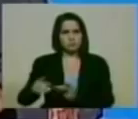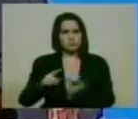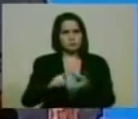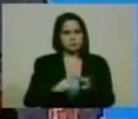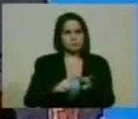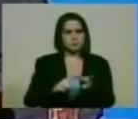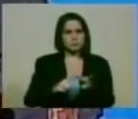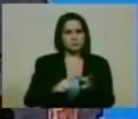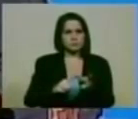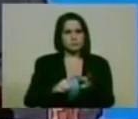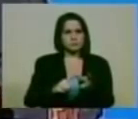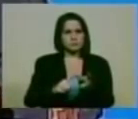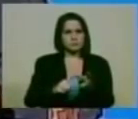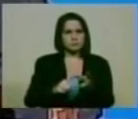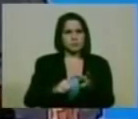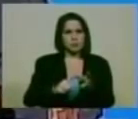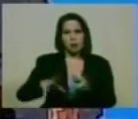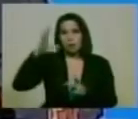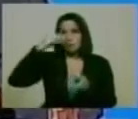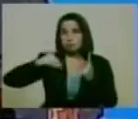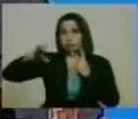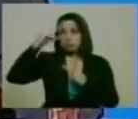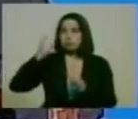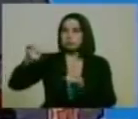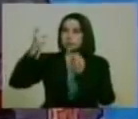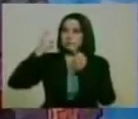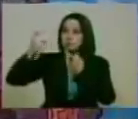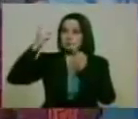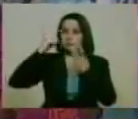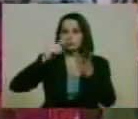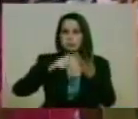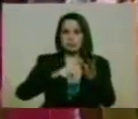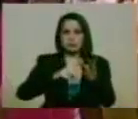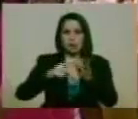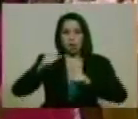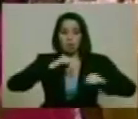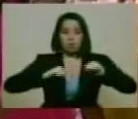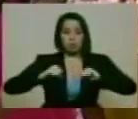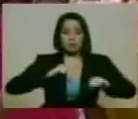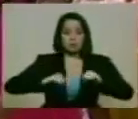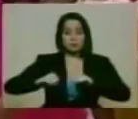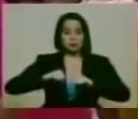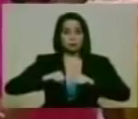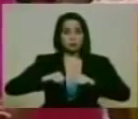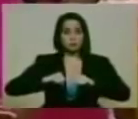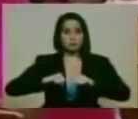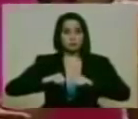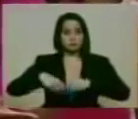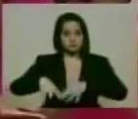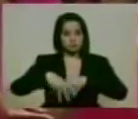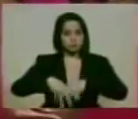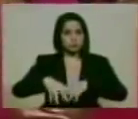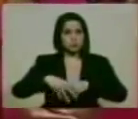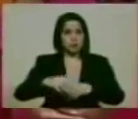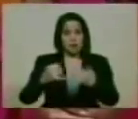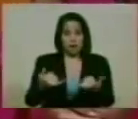organizativos, formativos, de movilización. Yo en primer